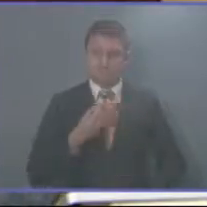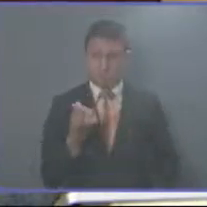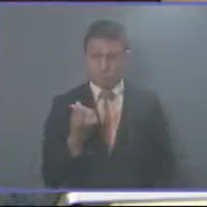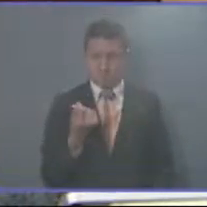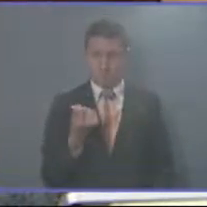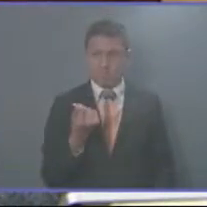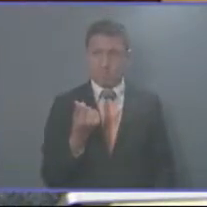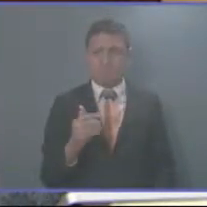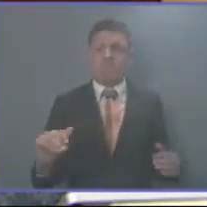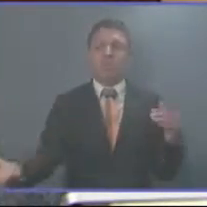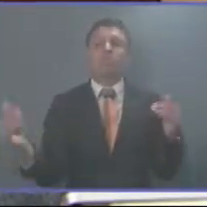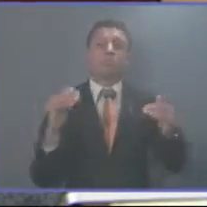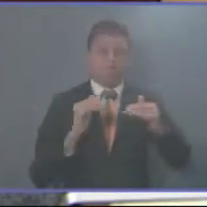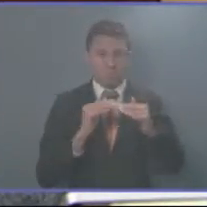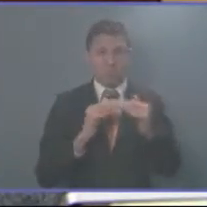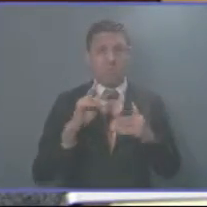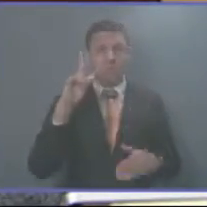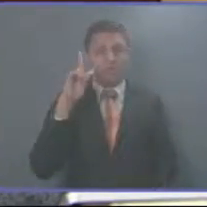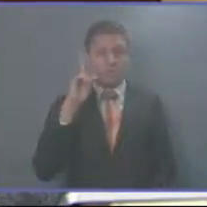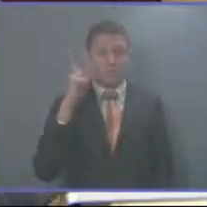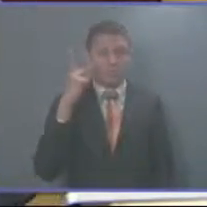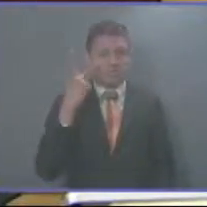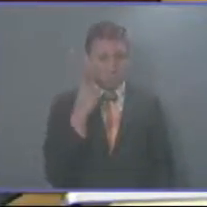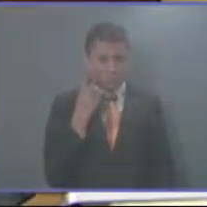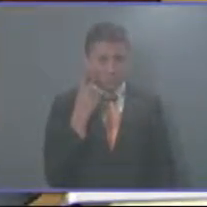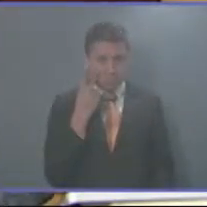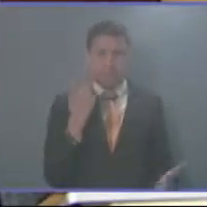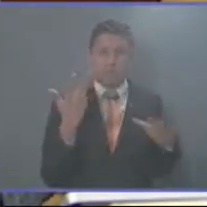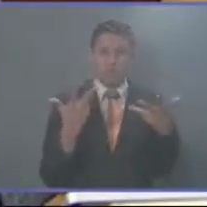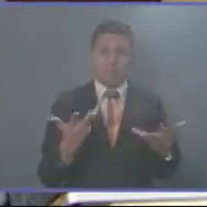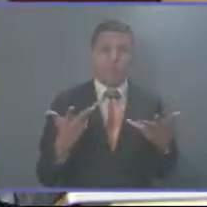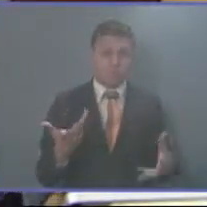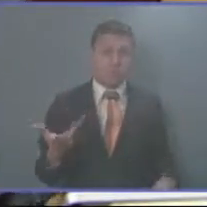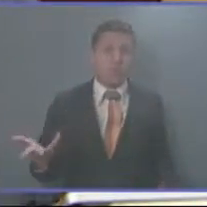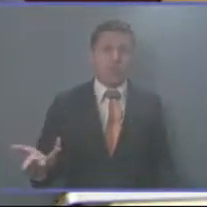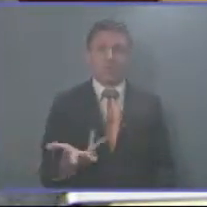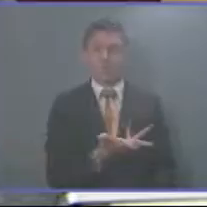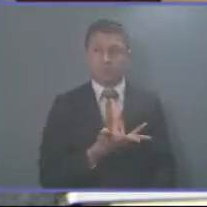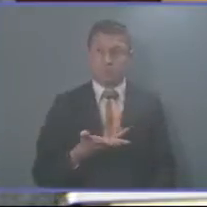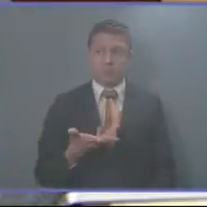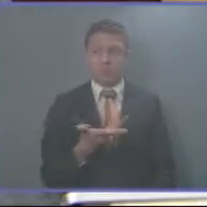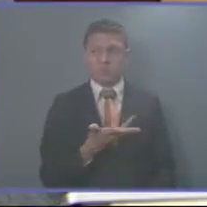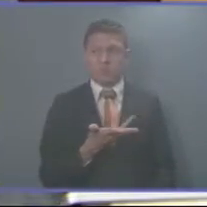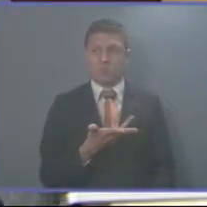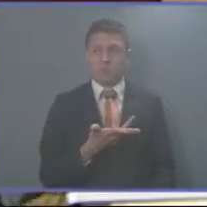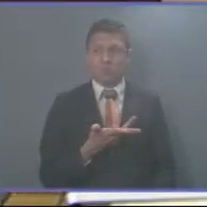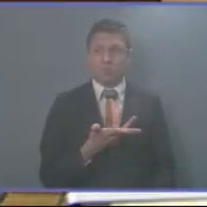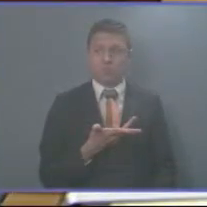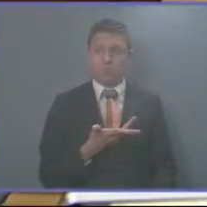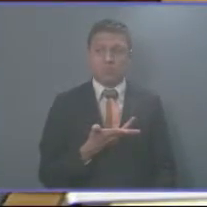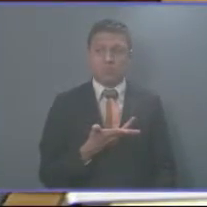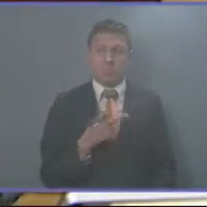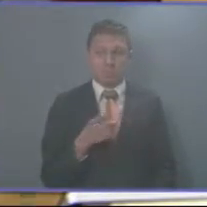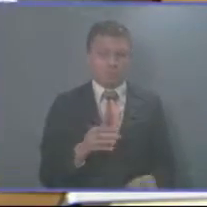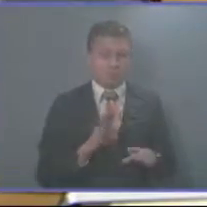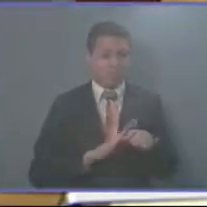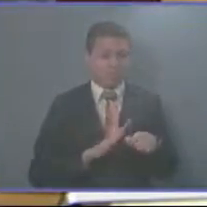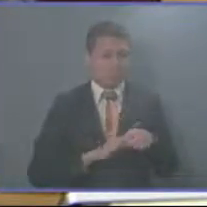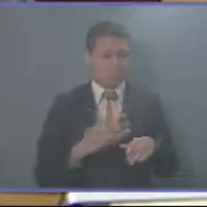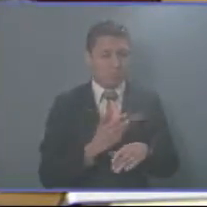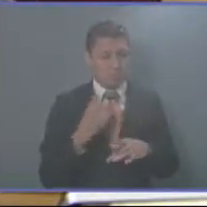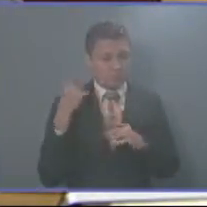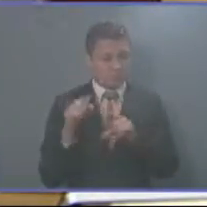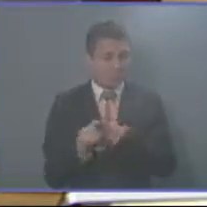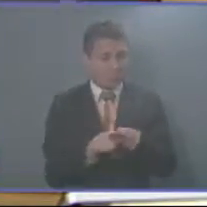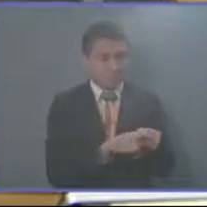también significa para muchos de nuestros, como así se les llama, de nuestros